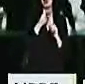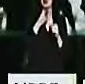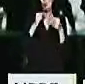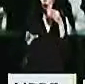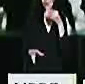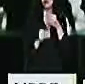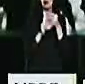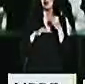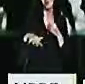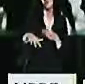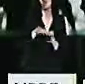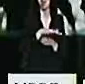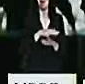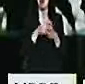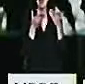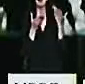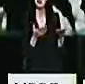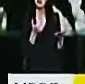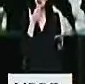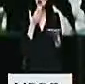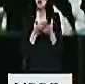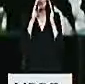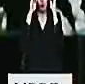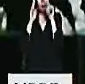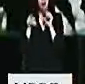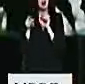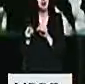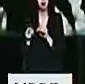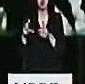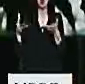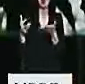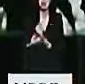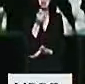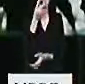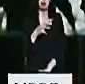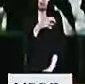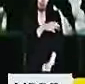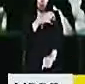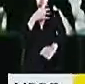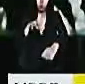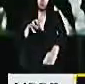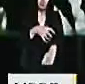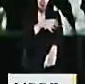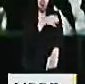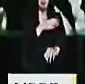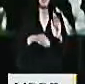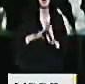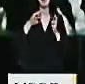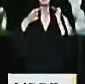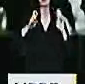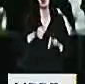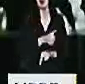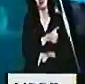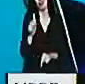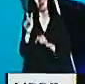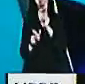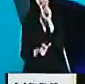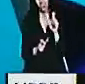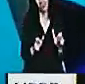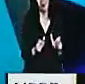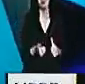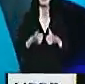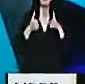a la sociedad. Y de esa manera, cuando nos enfoquemos en eso, vamos a lograr no solo descentralización, sino mayores oportunidades para todos. Muy